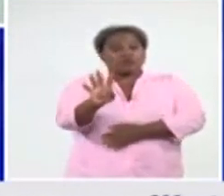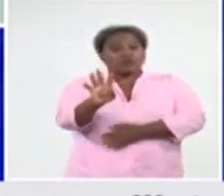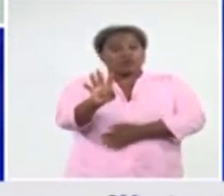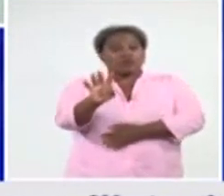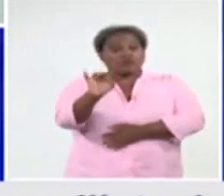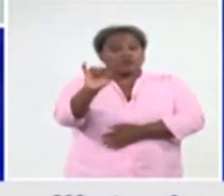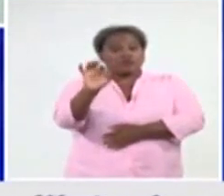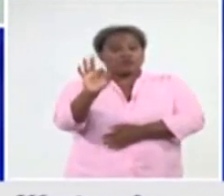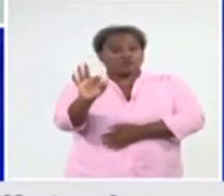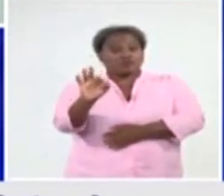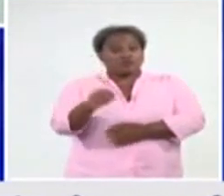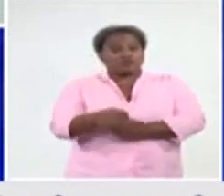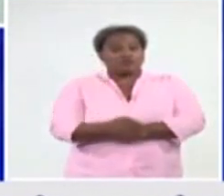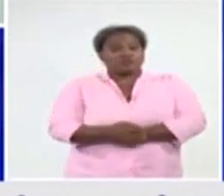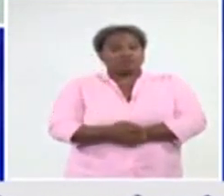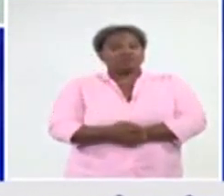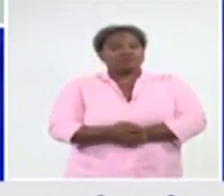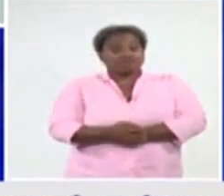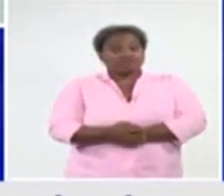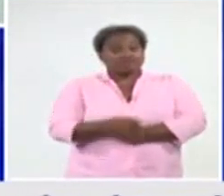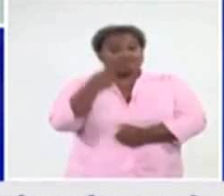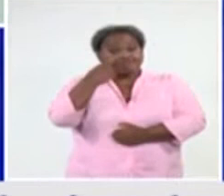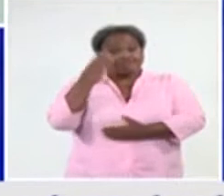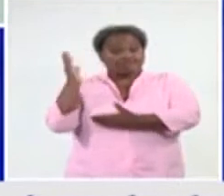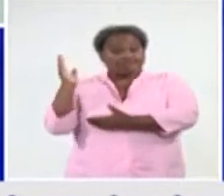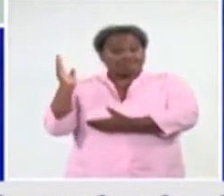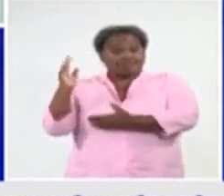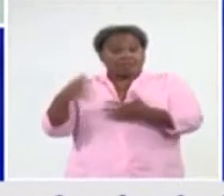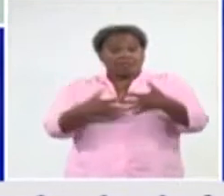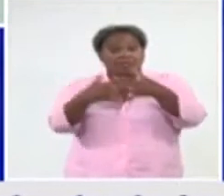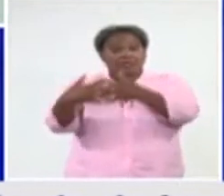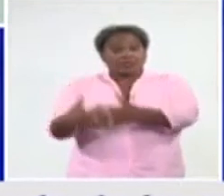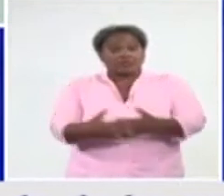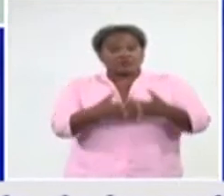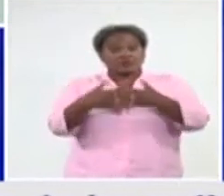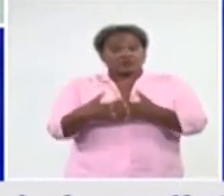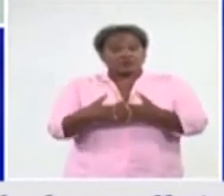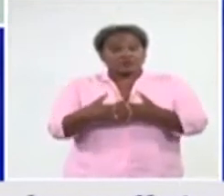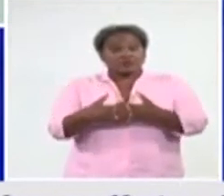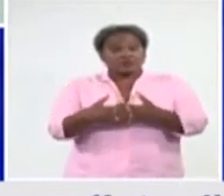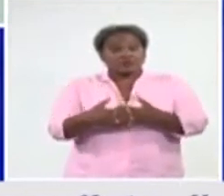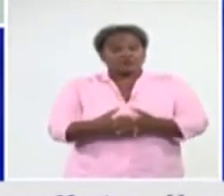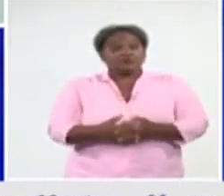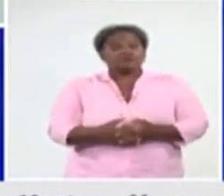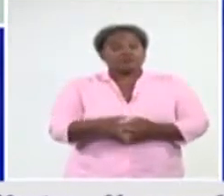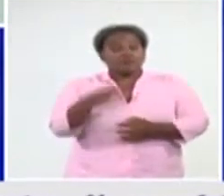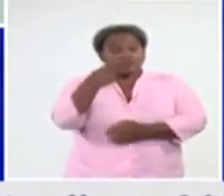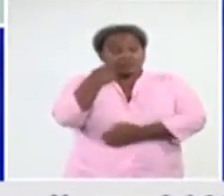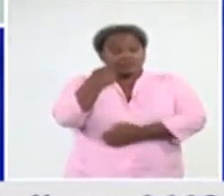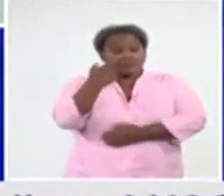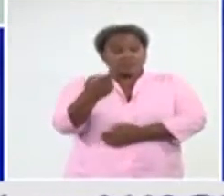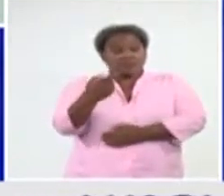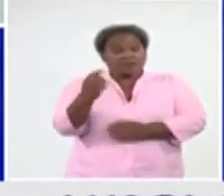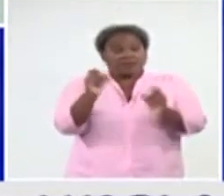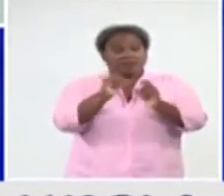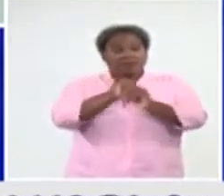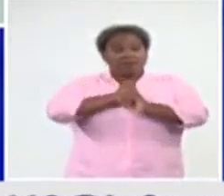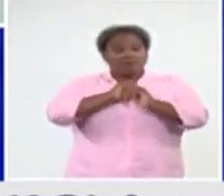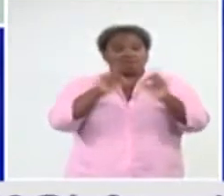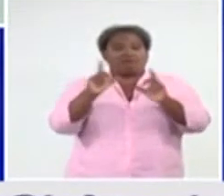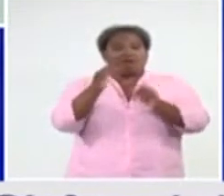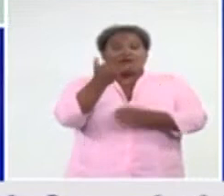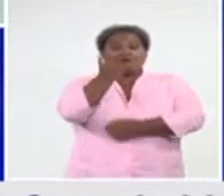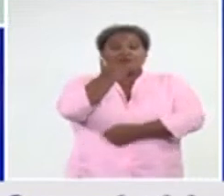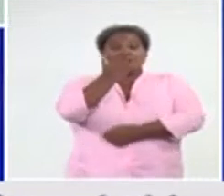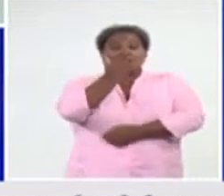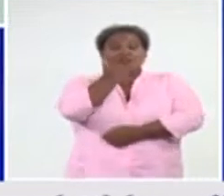468. Realmente en el caso de Estados Unidos se ve el impacto de la población que está